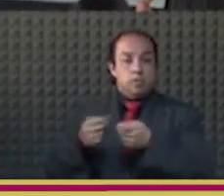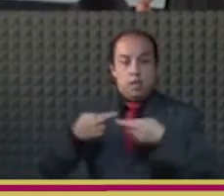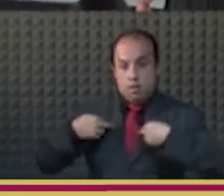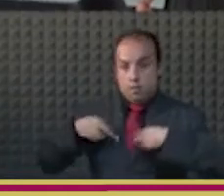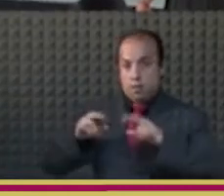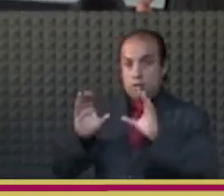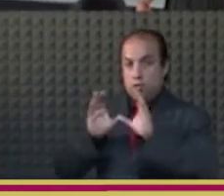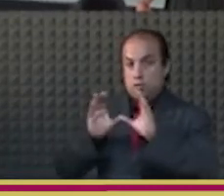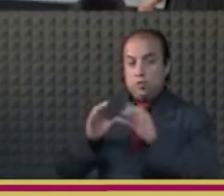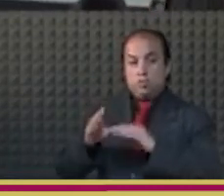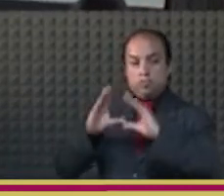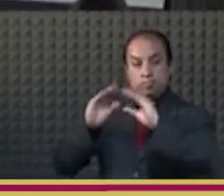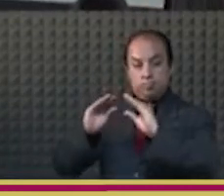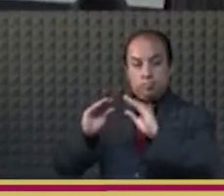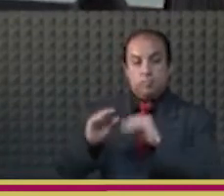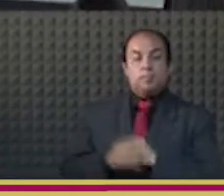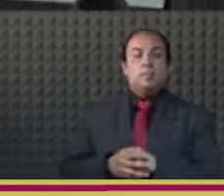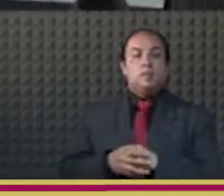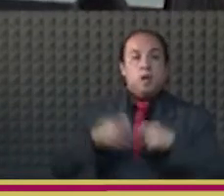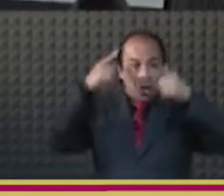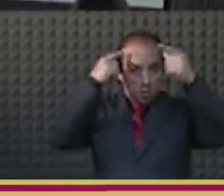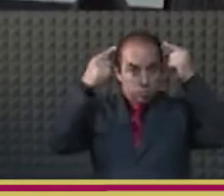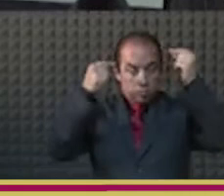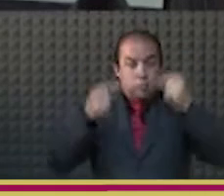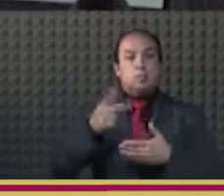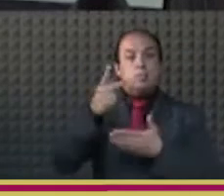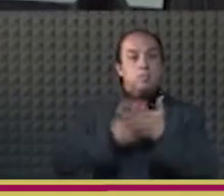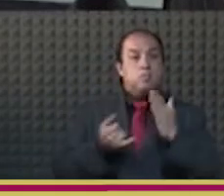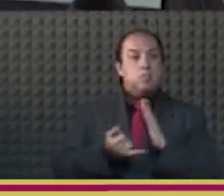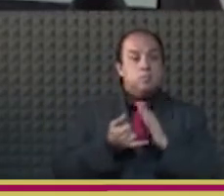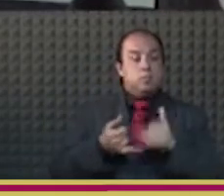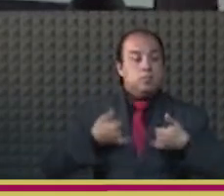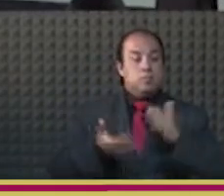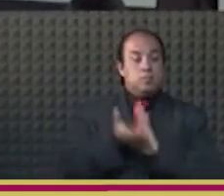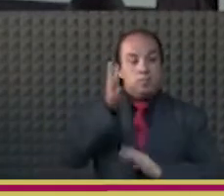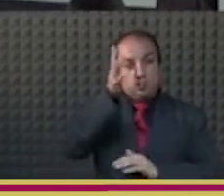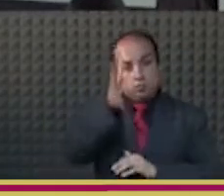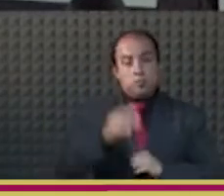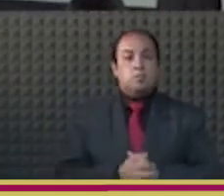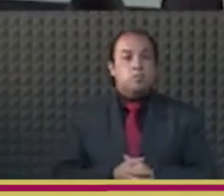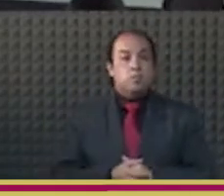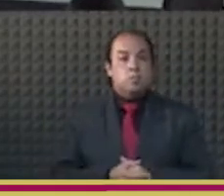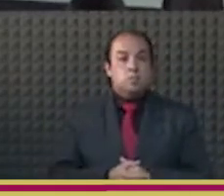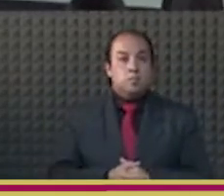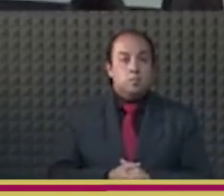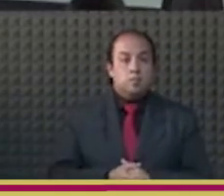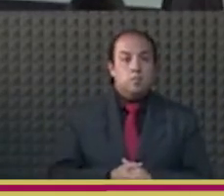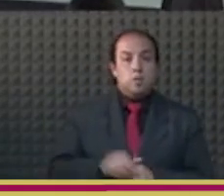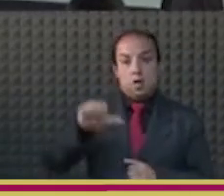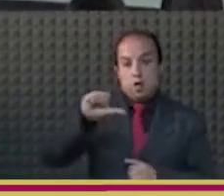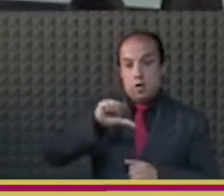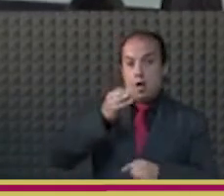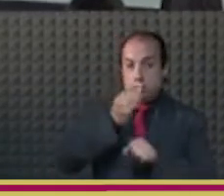de constancias de capacitación a egresados del programa Jóvenes Construyendo el Futuro. Es por eso que en